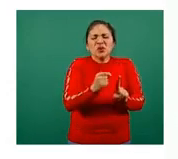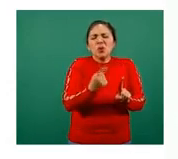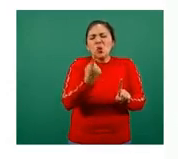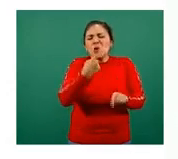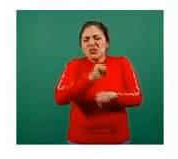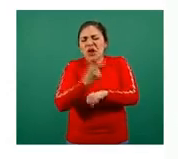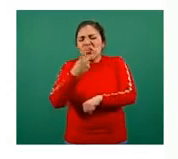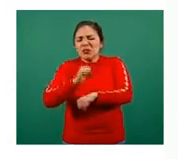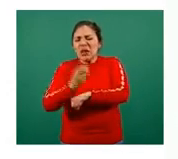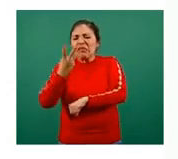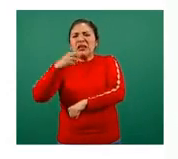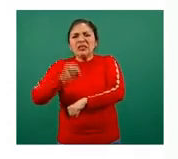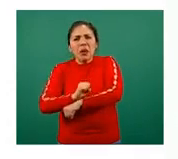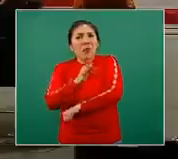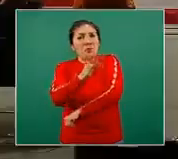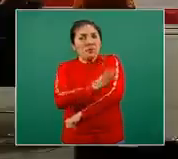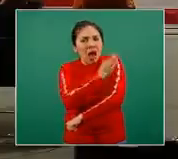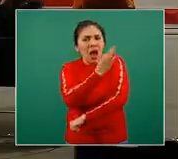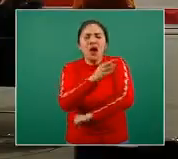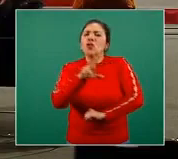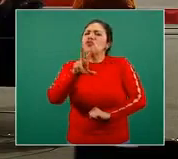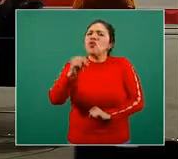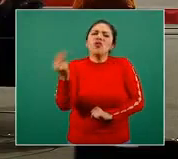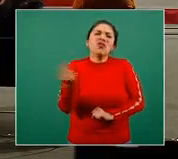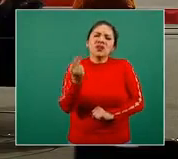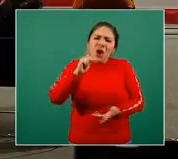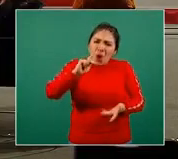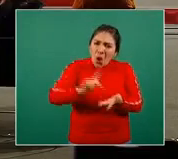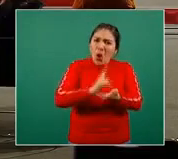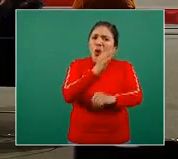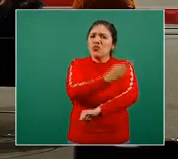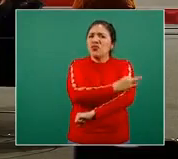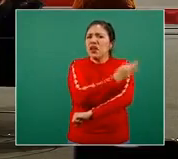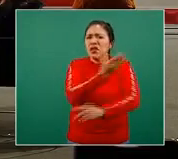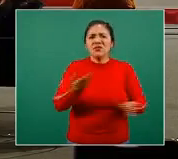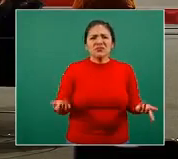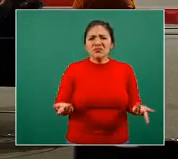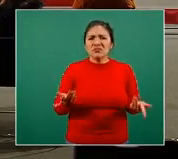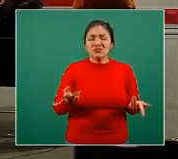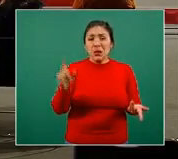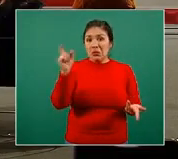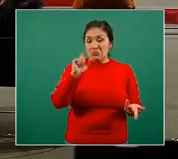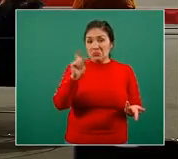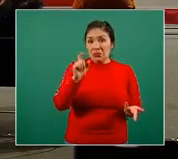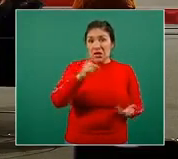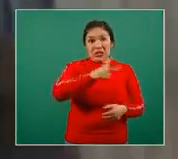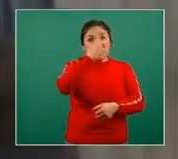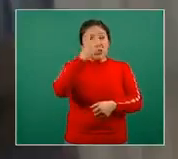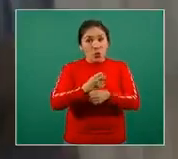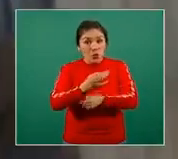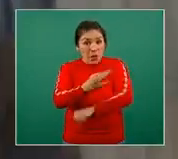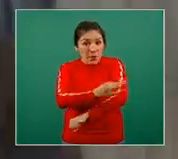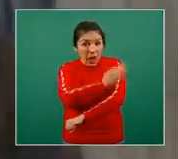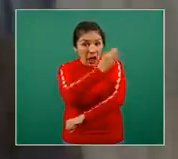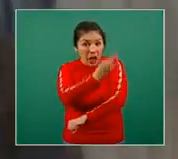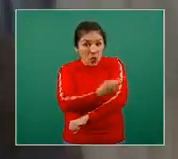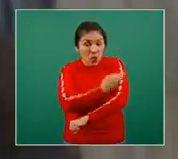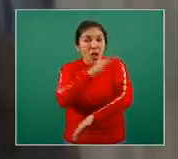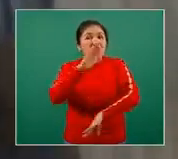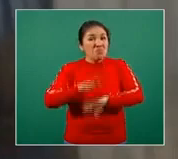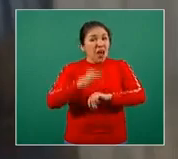no es necesario repetir la dosis. Si la administración de la segunda dosis se